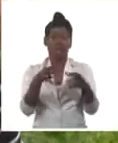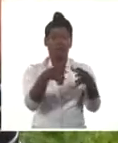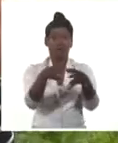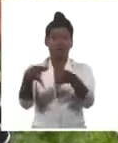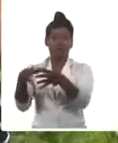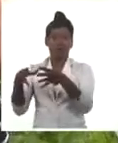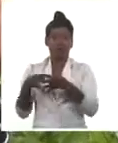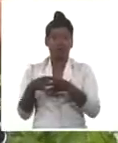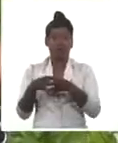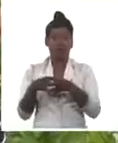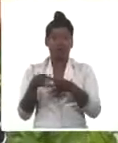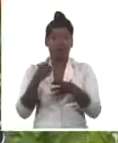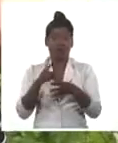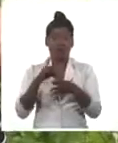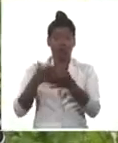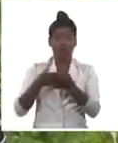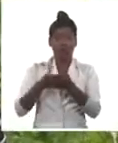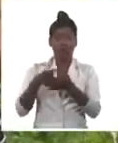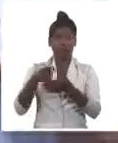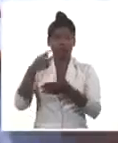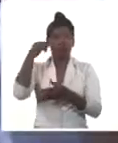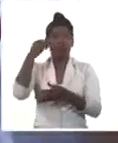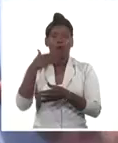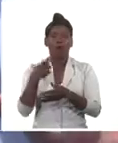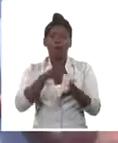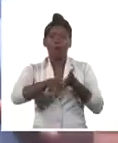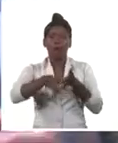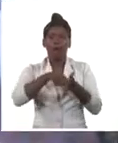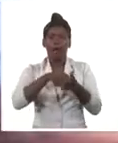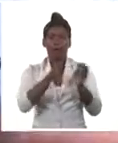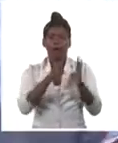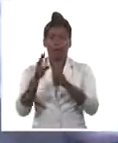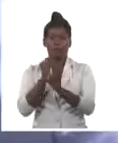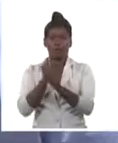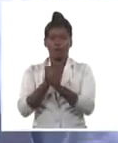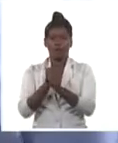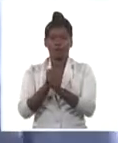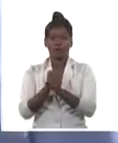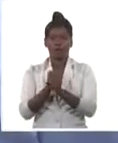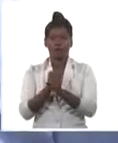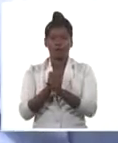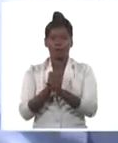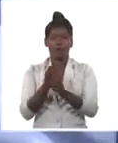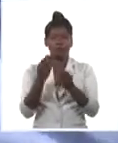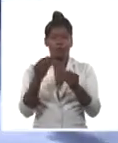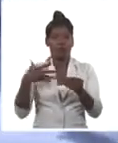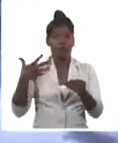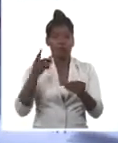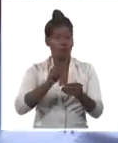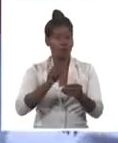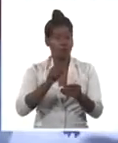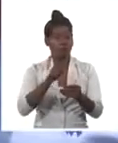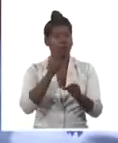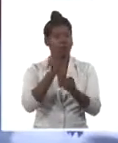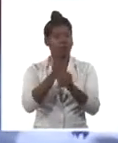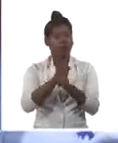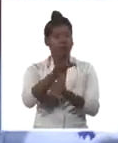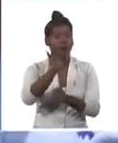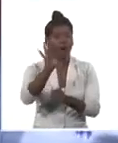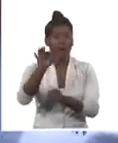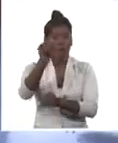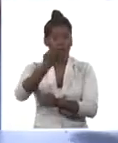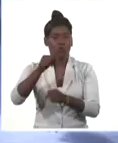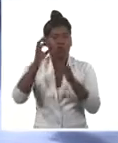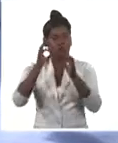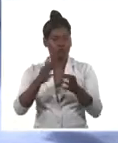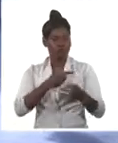gane. La empresa Estatal Socialista que busque valor agregado en la industria. Poca burocracia y mucha gente vinculada directamente a servicio y a producción.